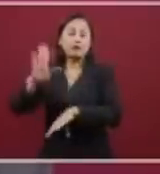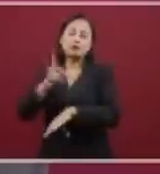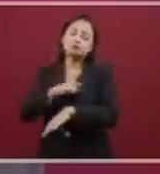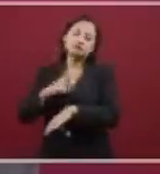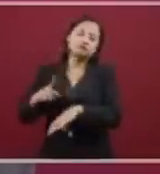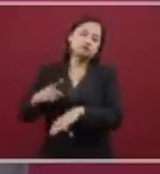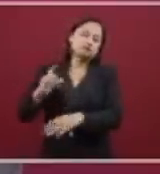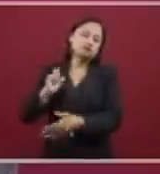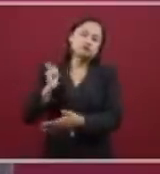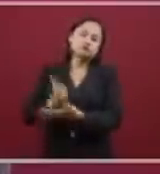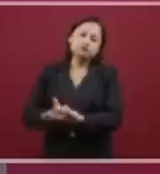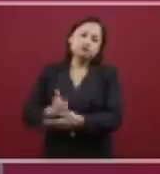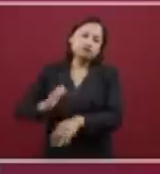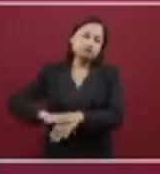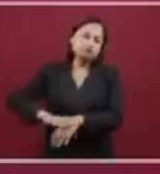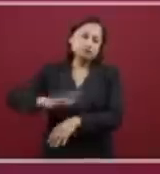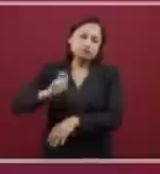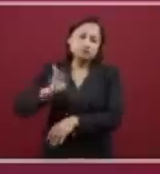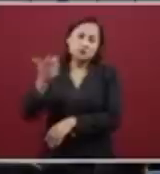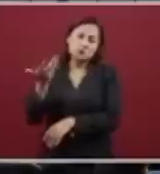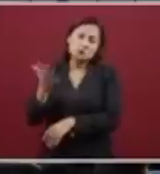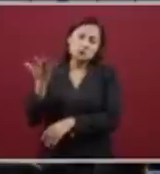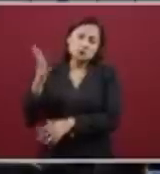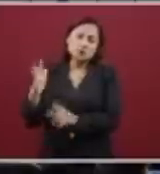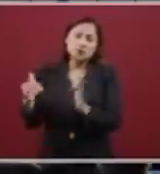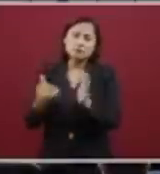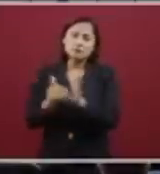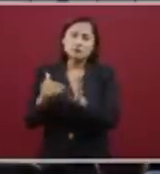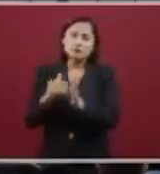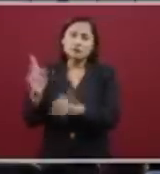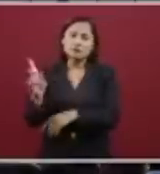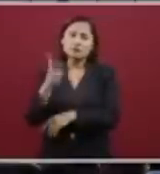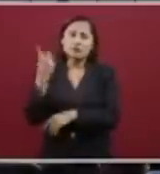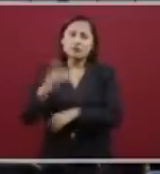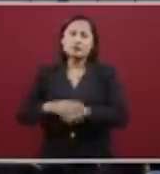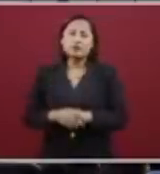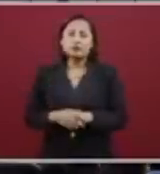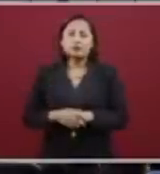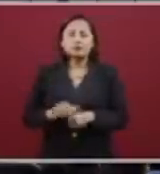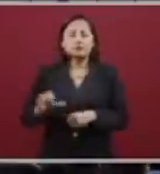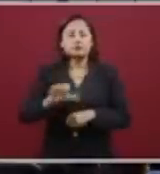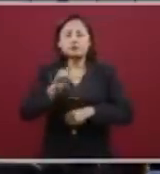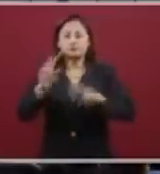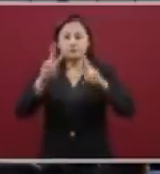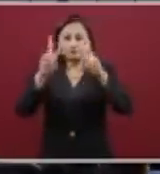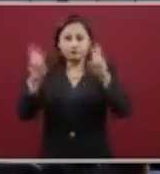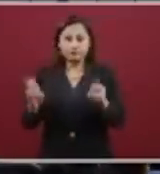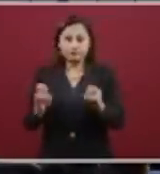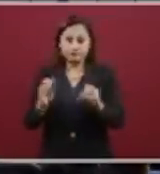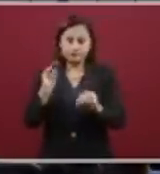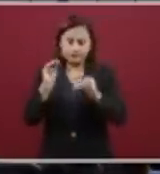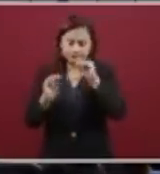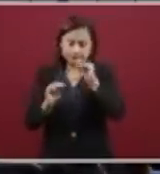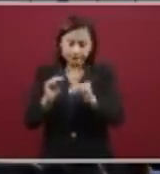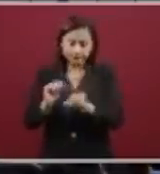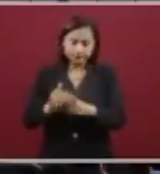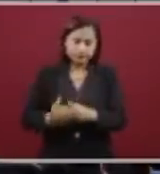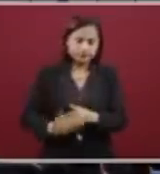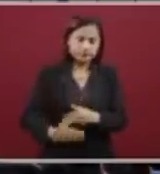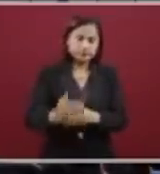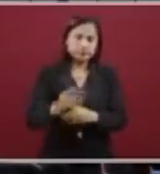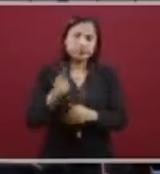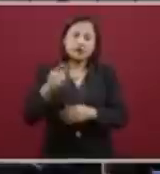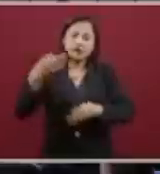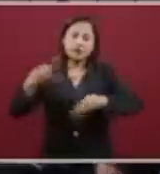de dólares aspectos procedimentales y jurídicos se violentar las leyes de